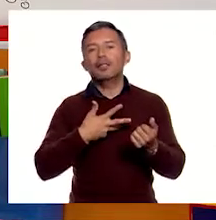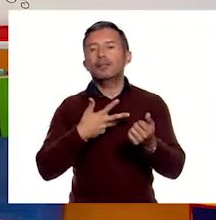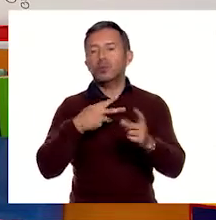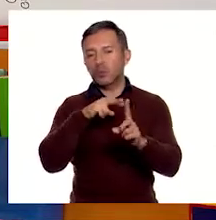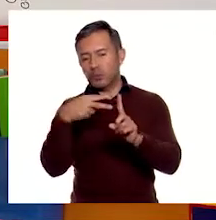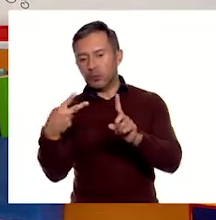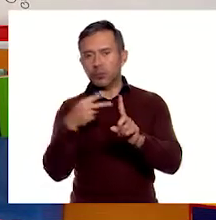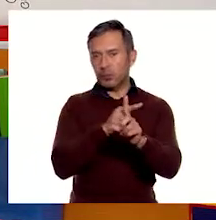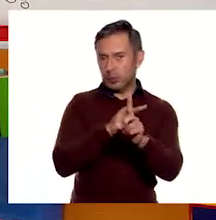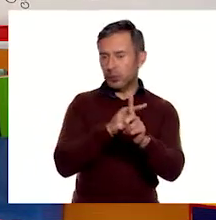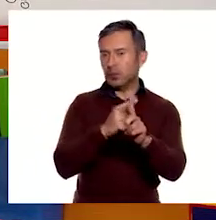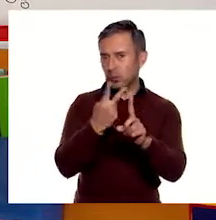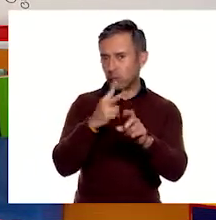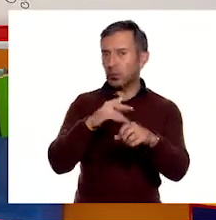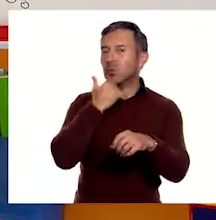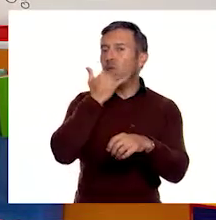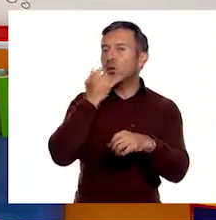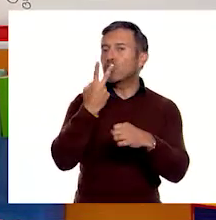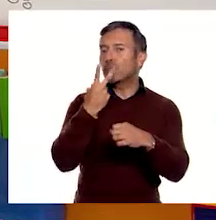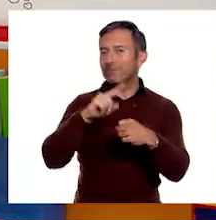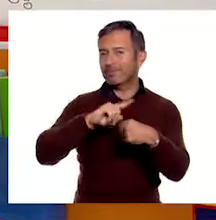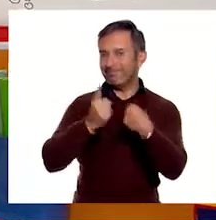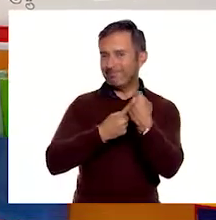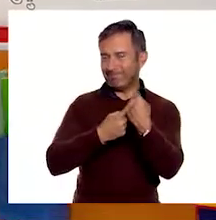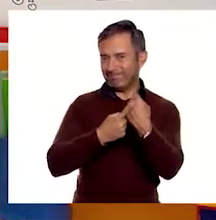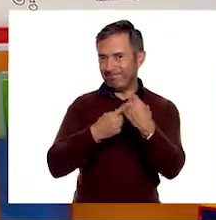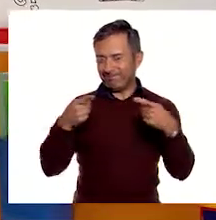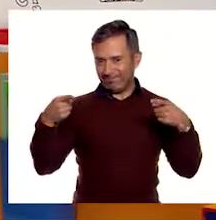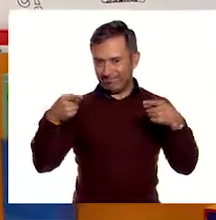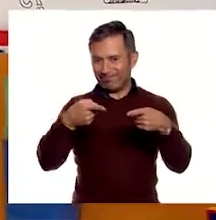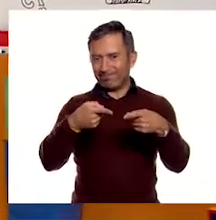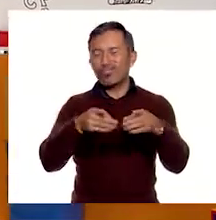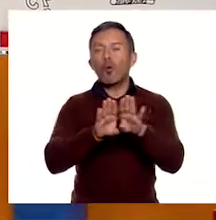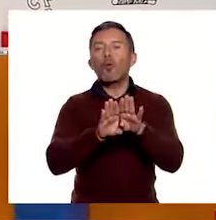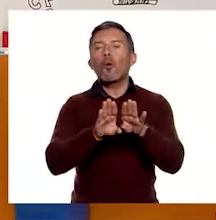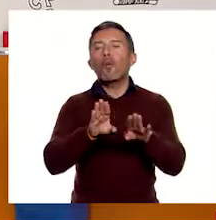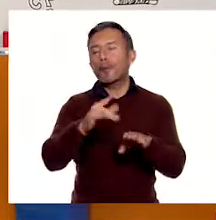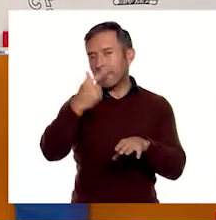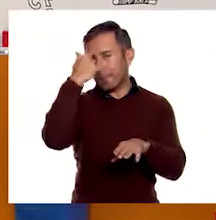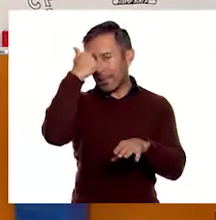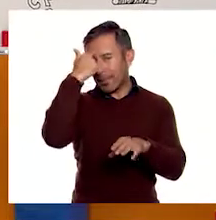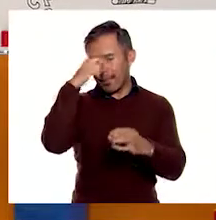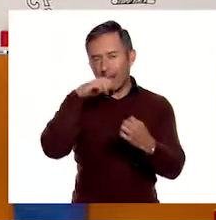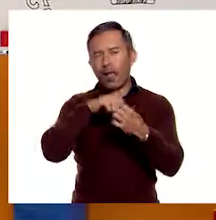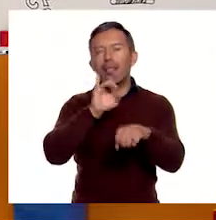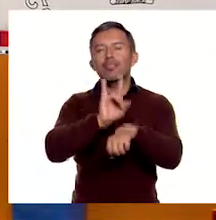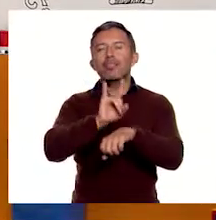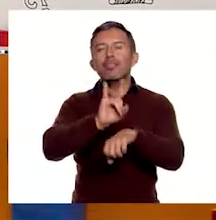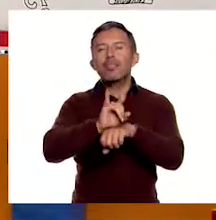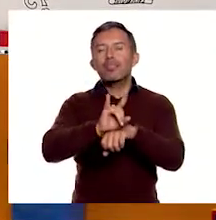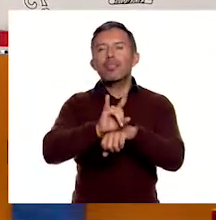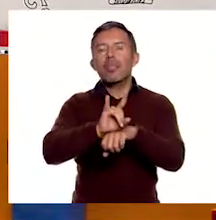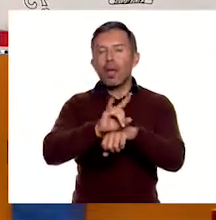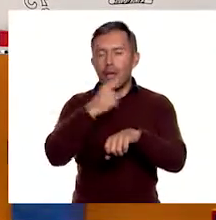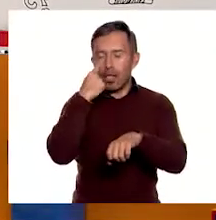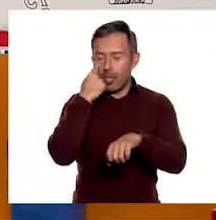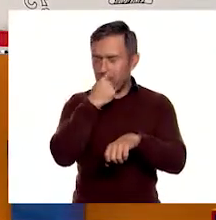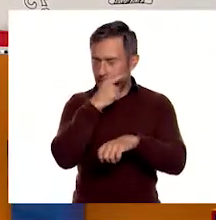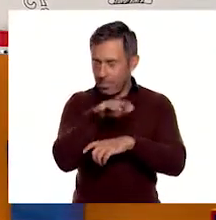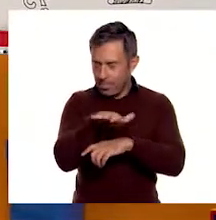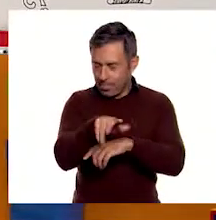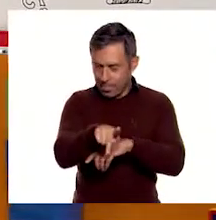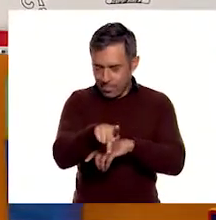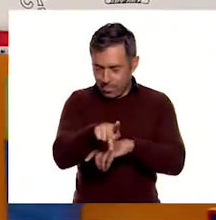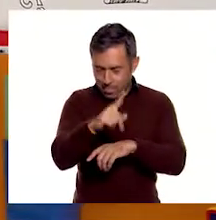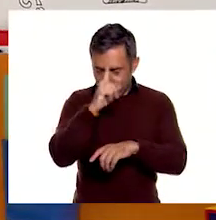y vimos aquí que es un engaño a la mente, por así decirlo, no es un engaño, es una ilusión visual que juega con